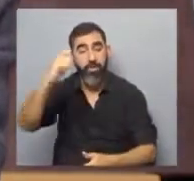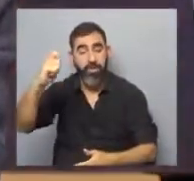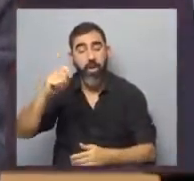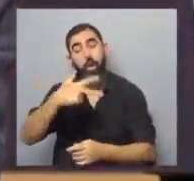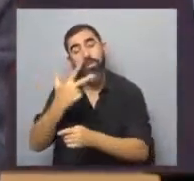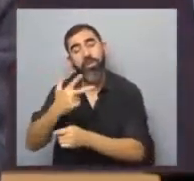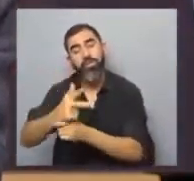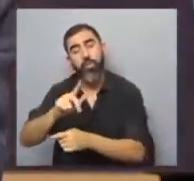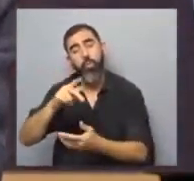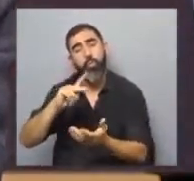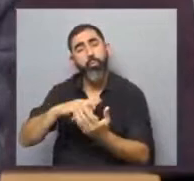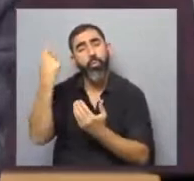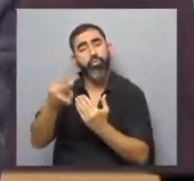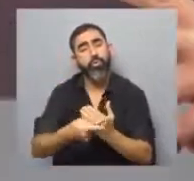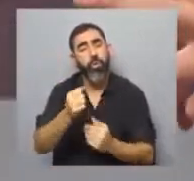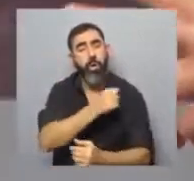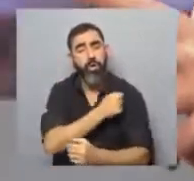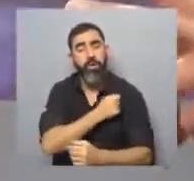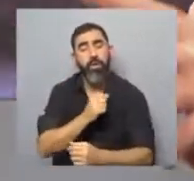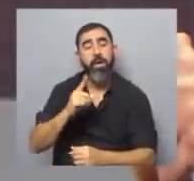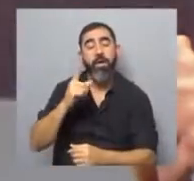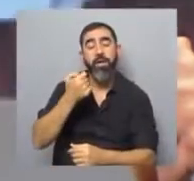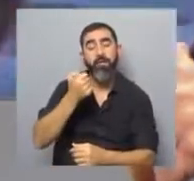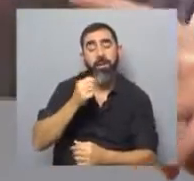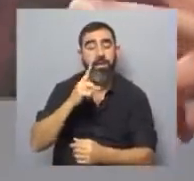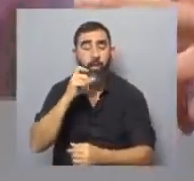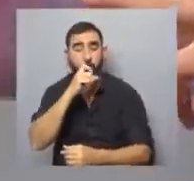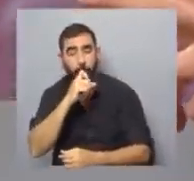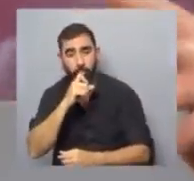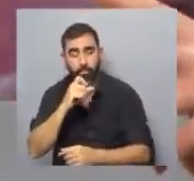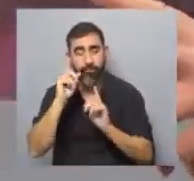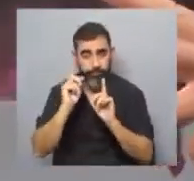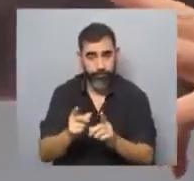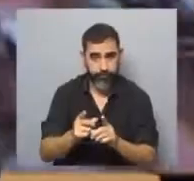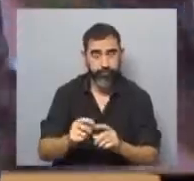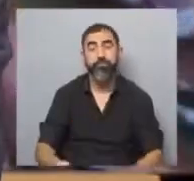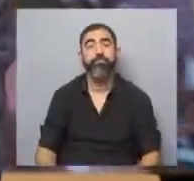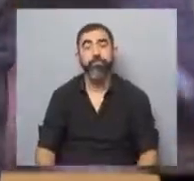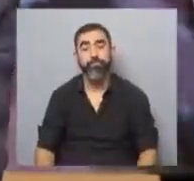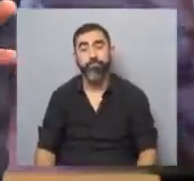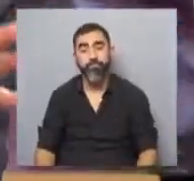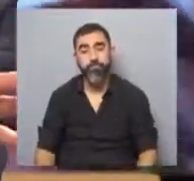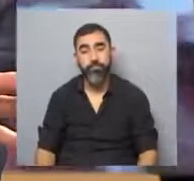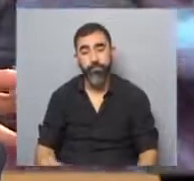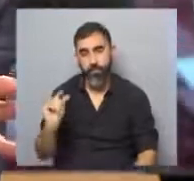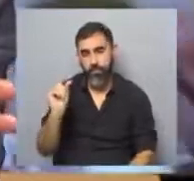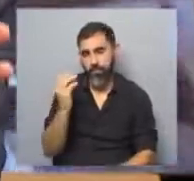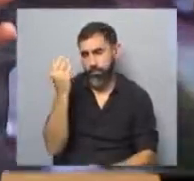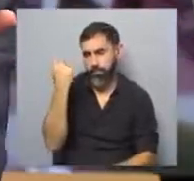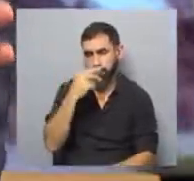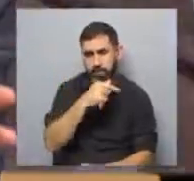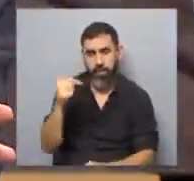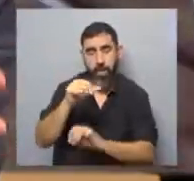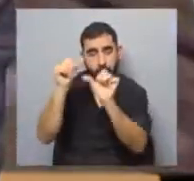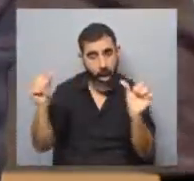un tercer proyecto que abarca Artigas, Rivera y Tacuarembó en partes. Exactamente. Si no recuerdo mal, hace muy pocas semanas hubo una